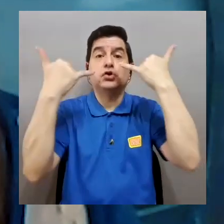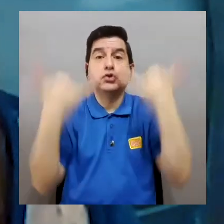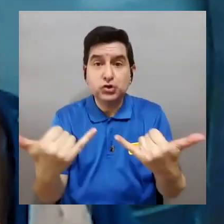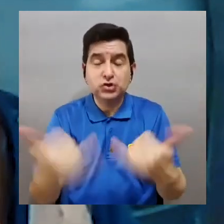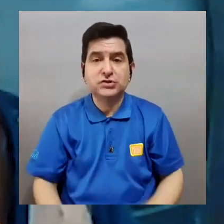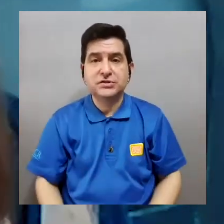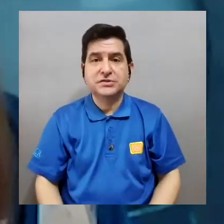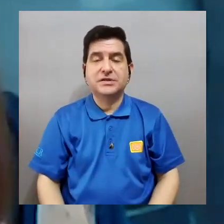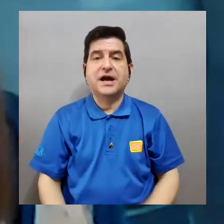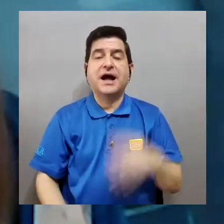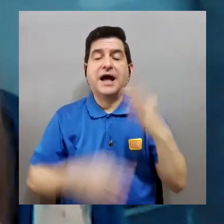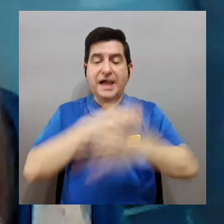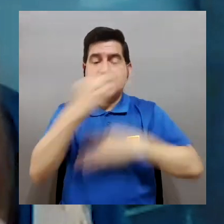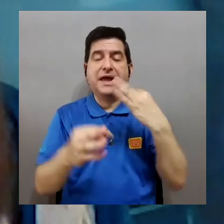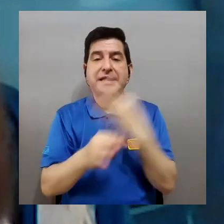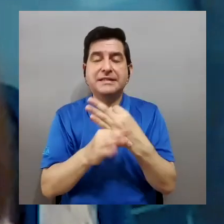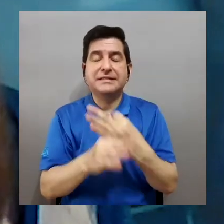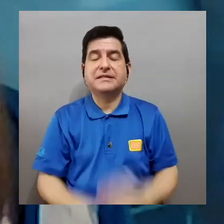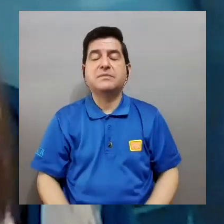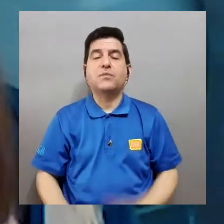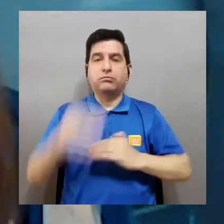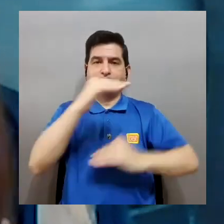ya al tema de la vivienda vertical,